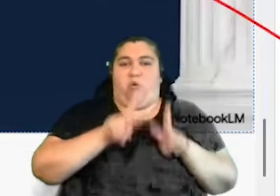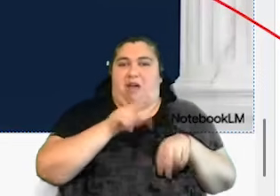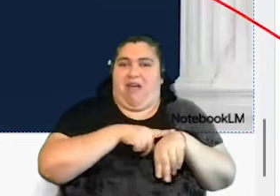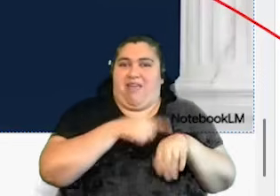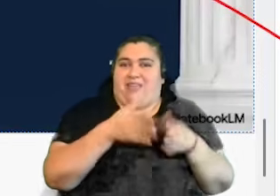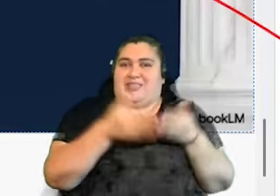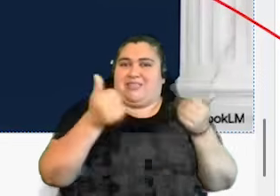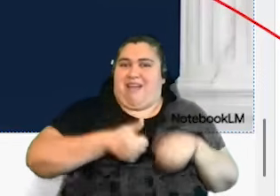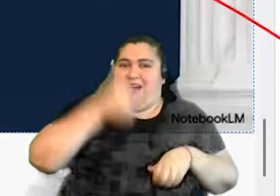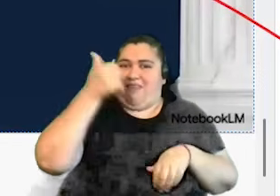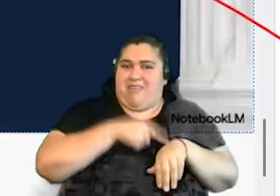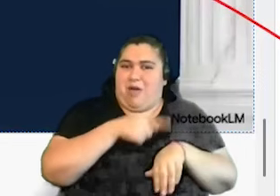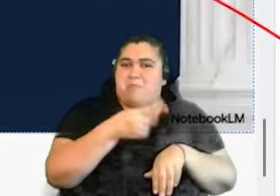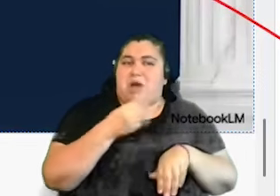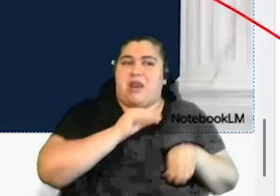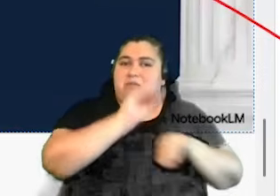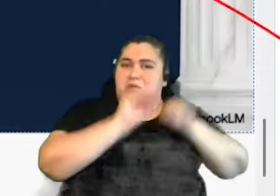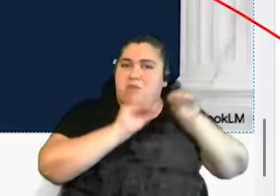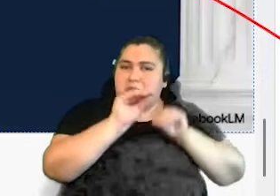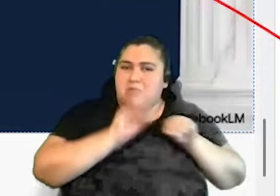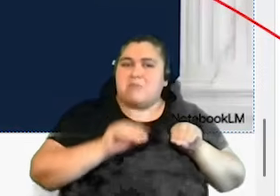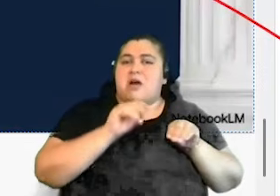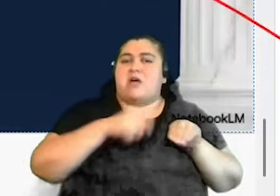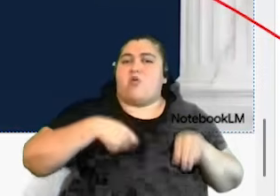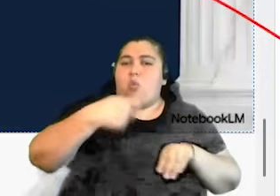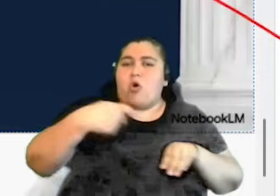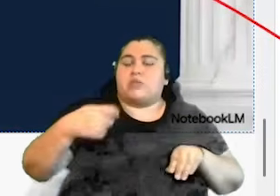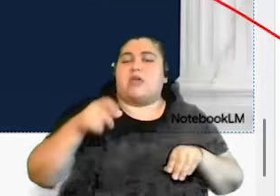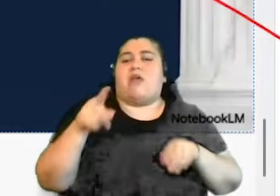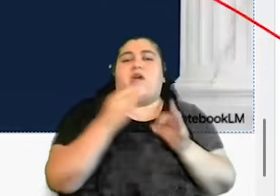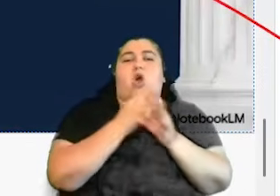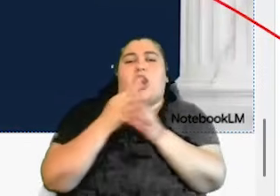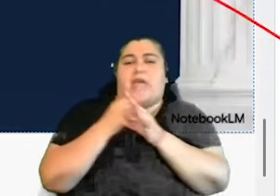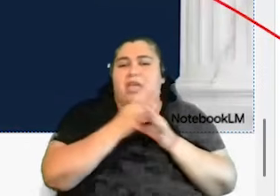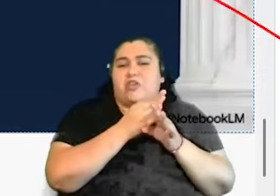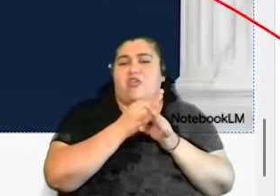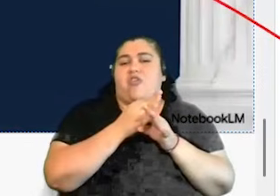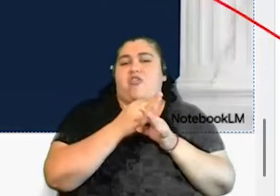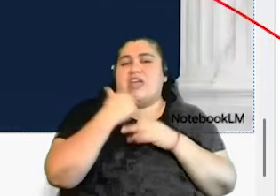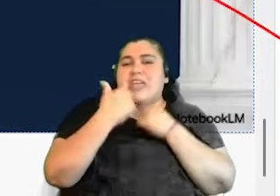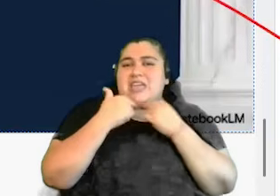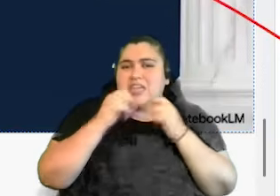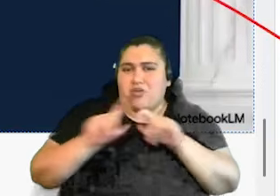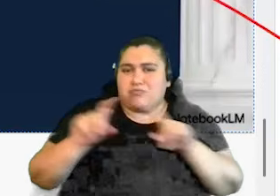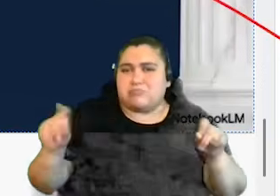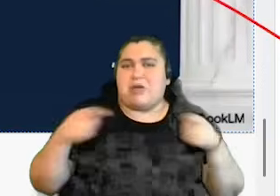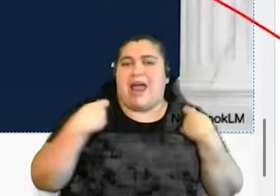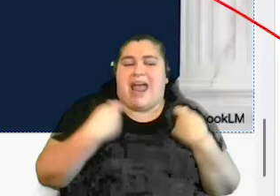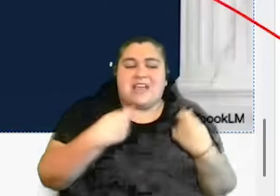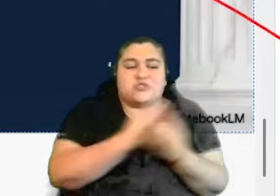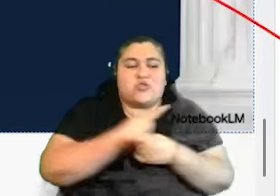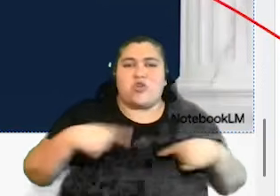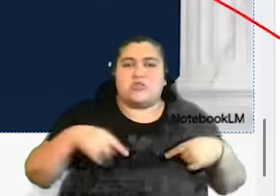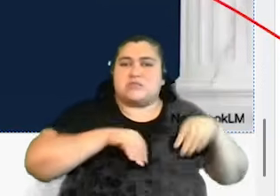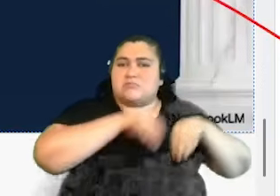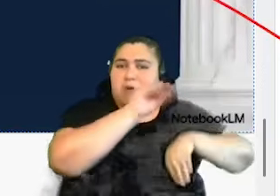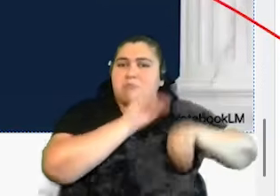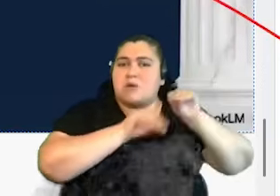que eh, cuotas de colegios de chicos, hay algunos gastos que puedan ser